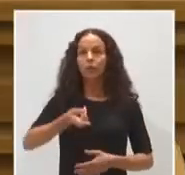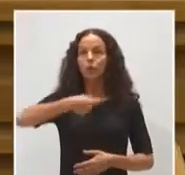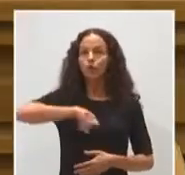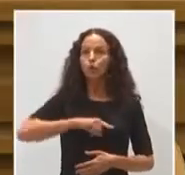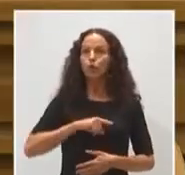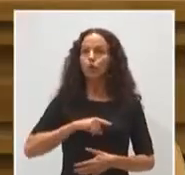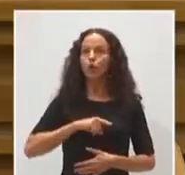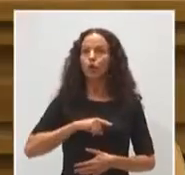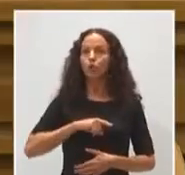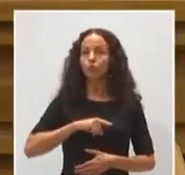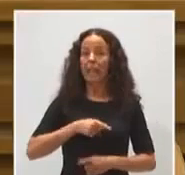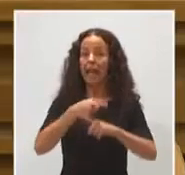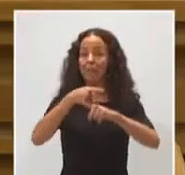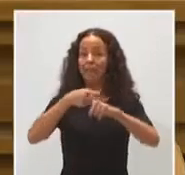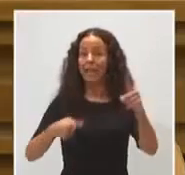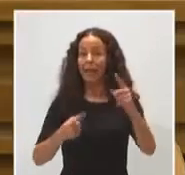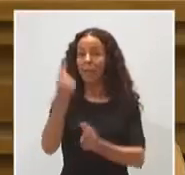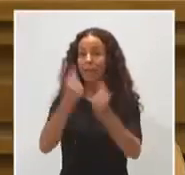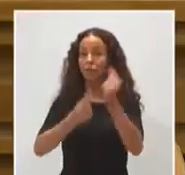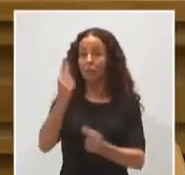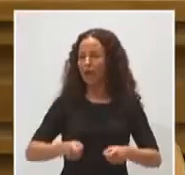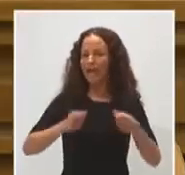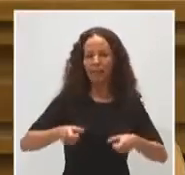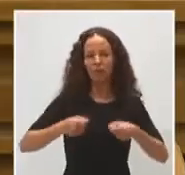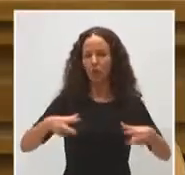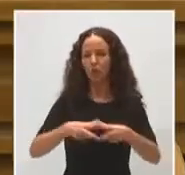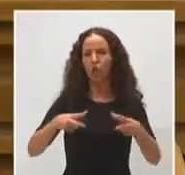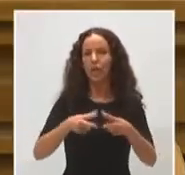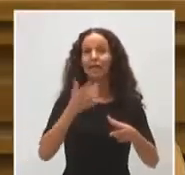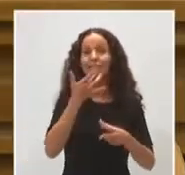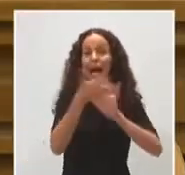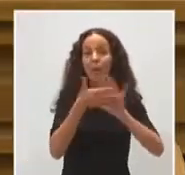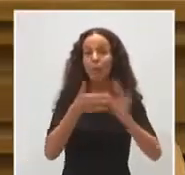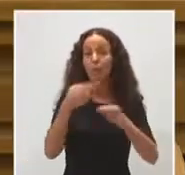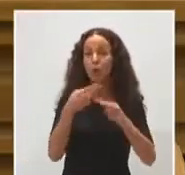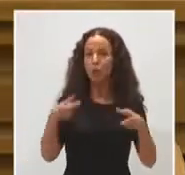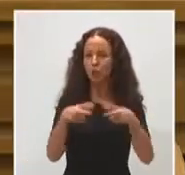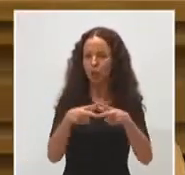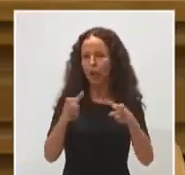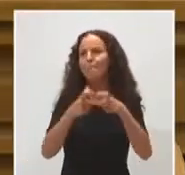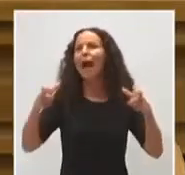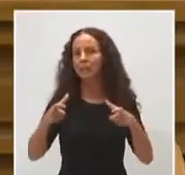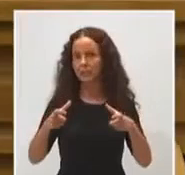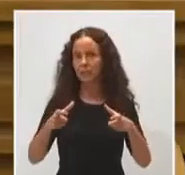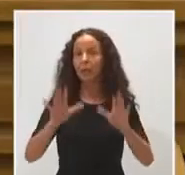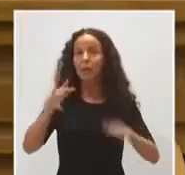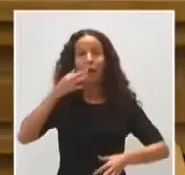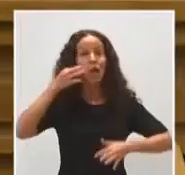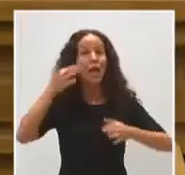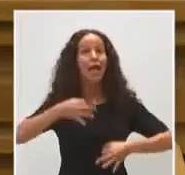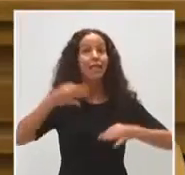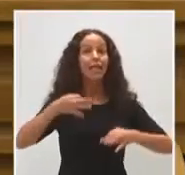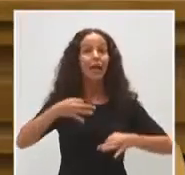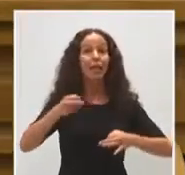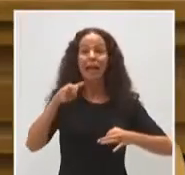prácticamente la mitad del presupuesto en gastos directamente social si se hablará de política social muchísimo más por supuesto pero la realidad es que se